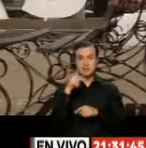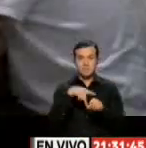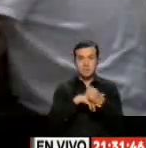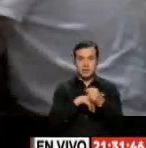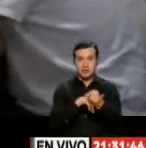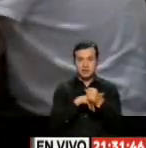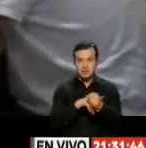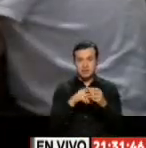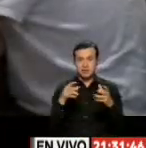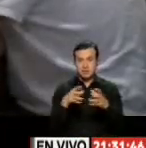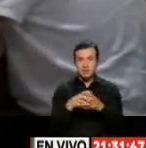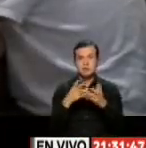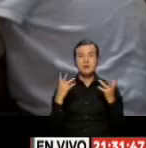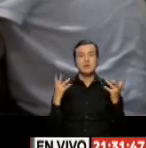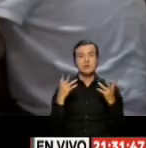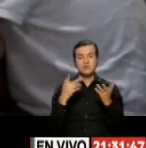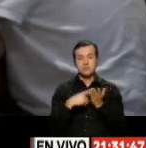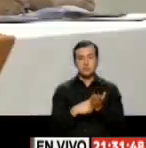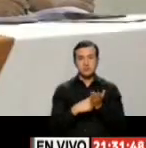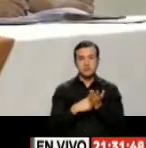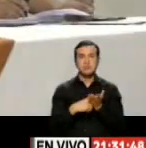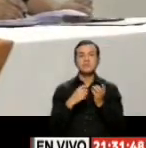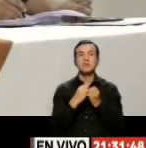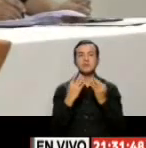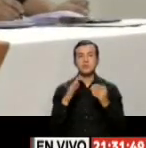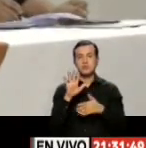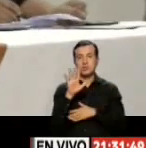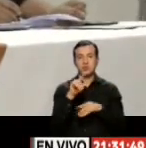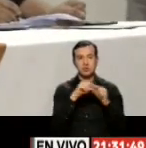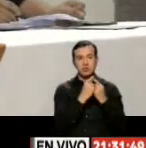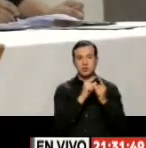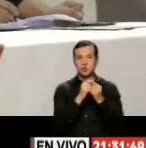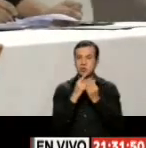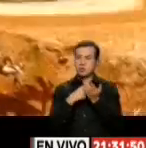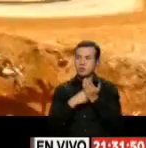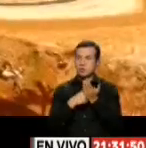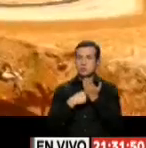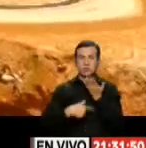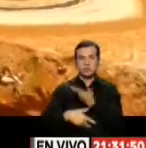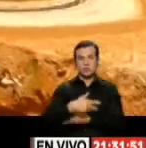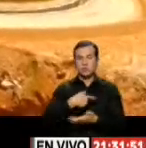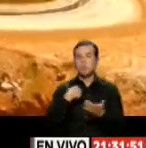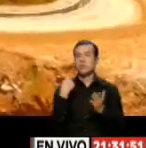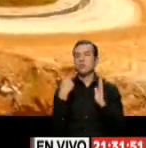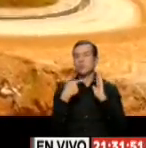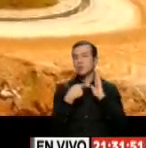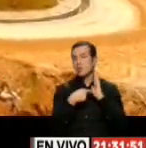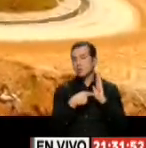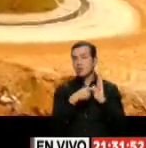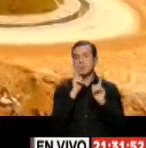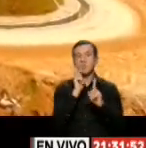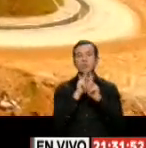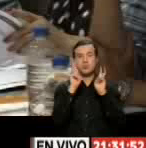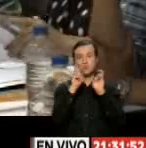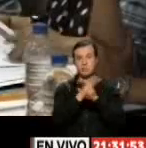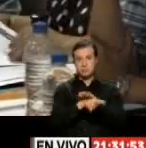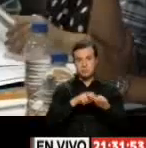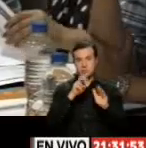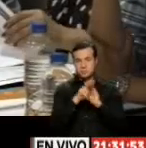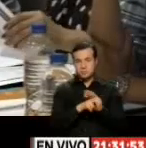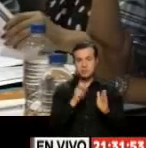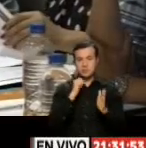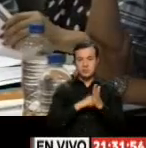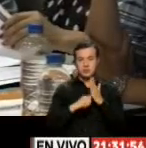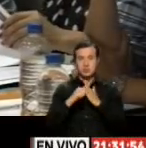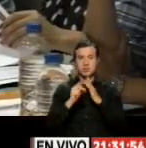Santiago, estuvo matizada por la realización de al menos 5 mesas sectoriales. Una de ellas se centró en el tema minero. El